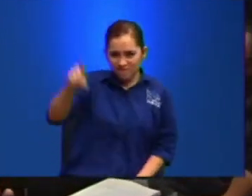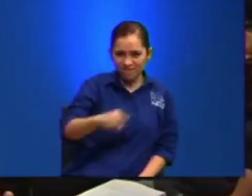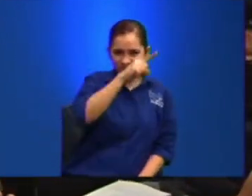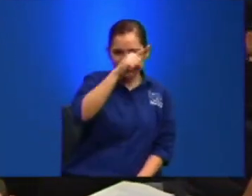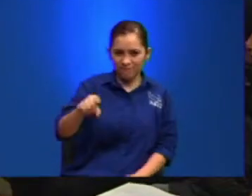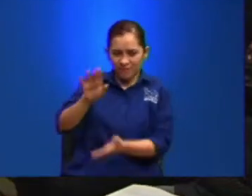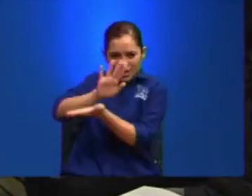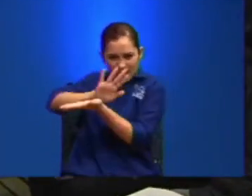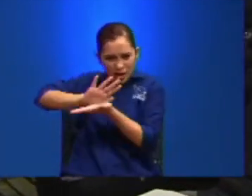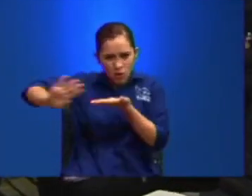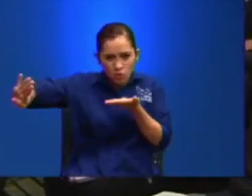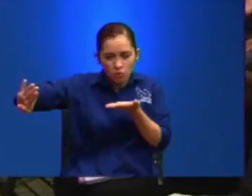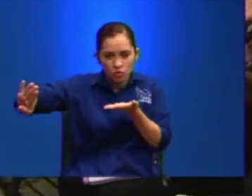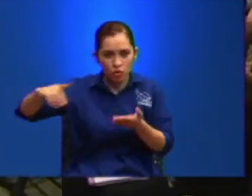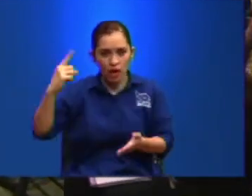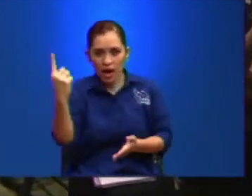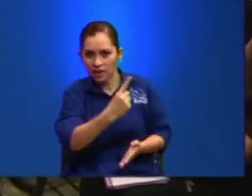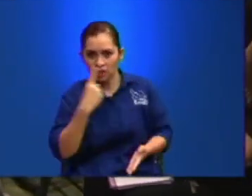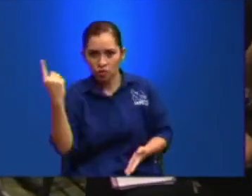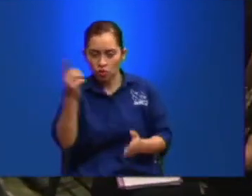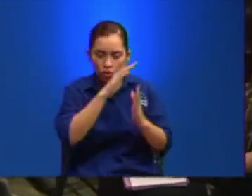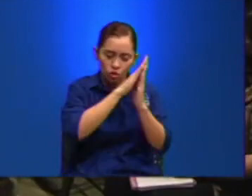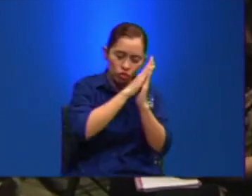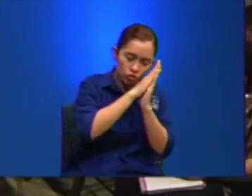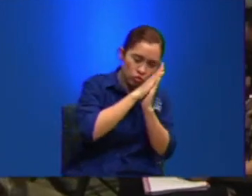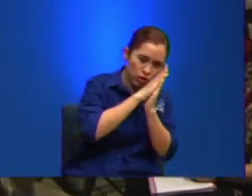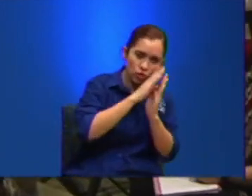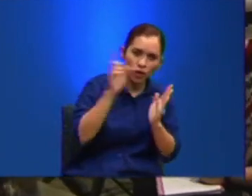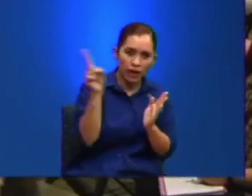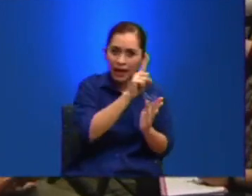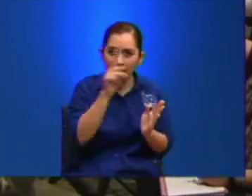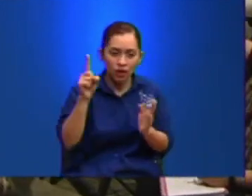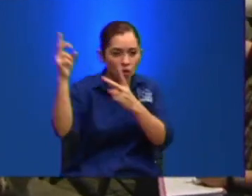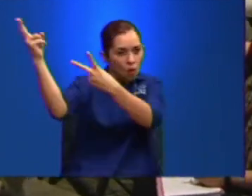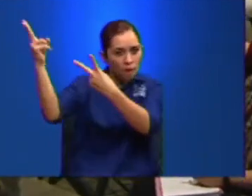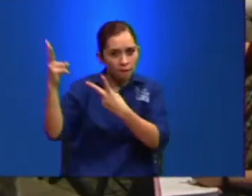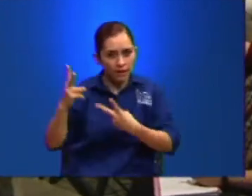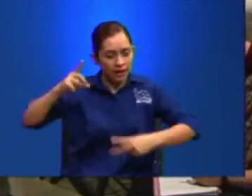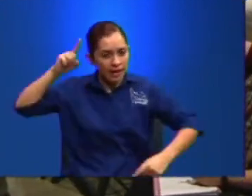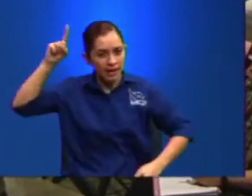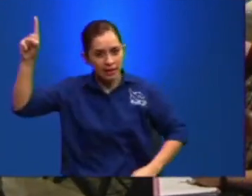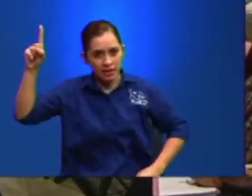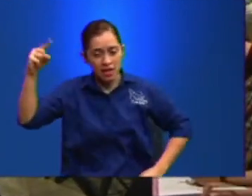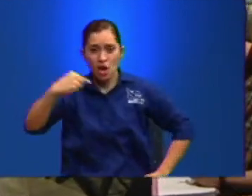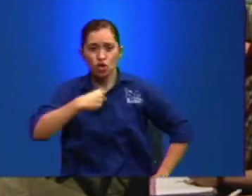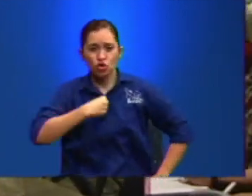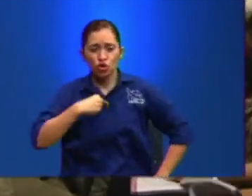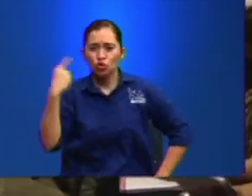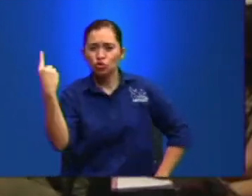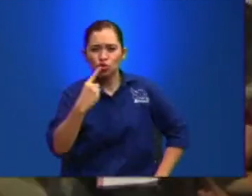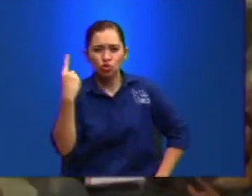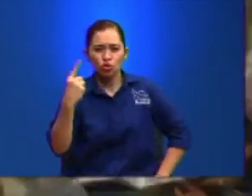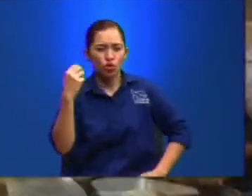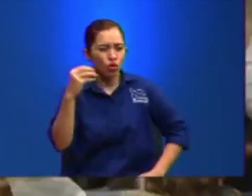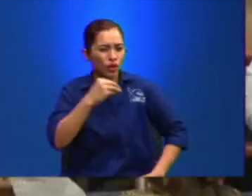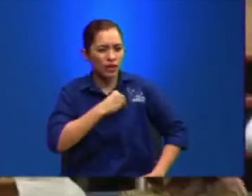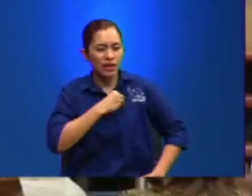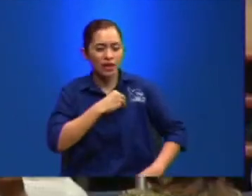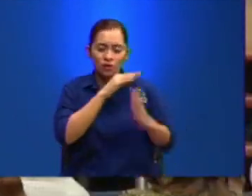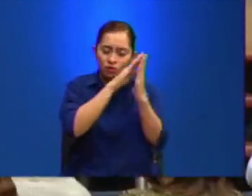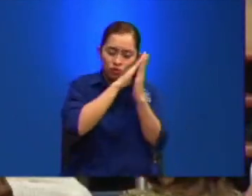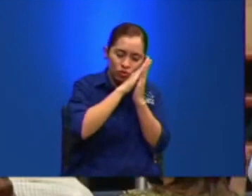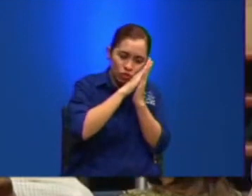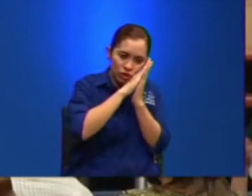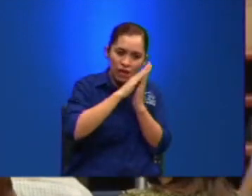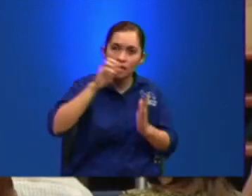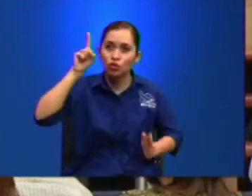y quiero solamente soñar los sueños tuyos amén escojo amarte a ti el